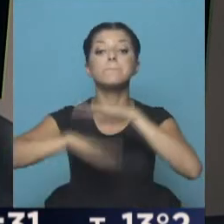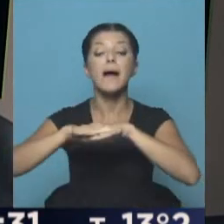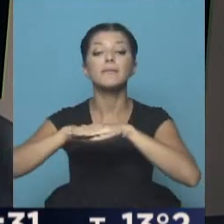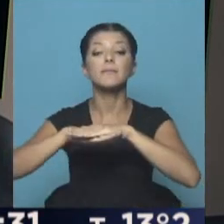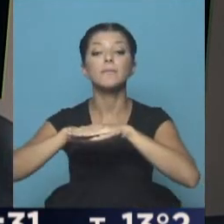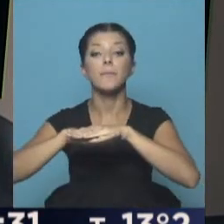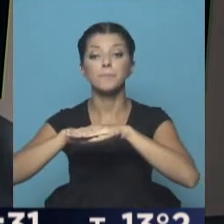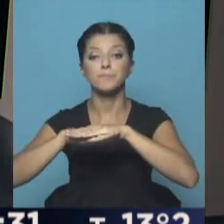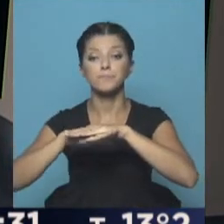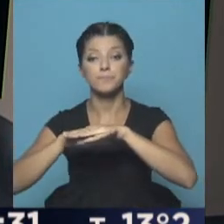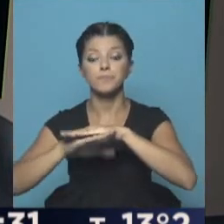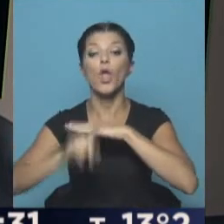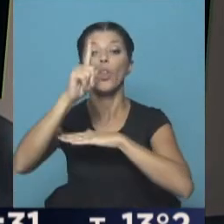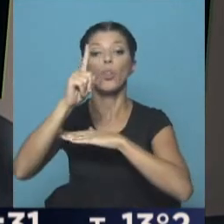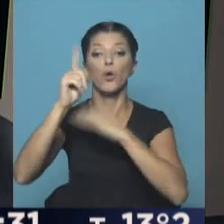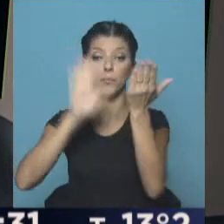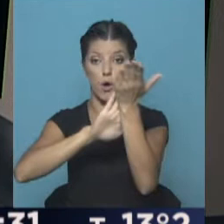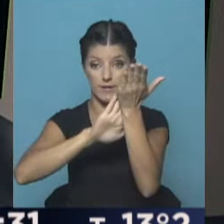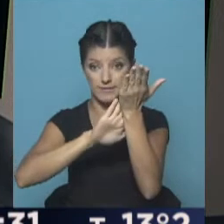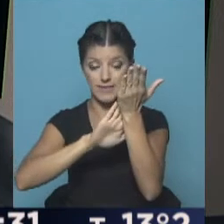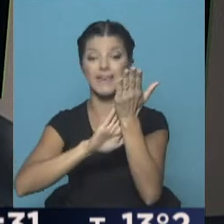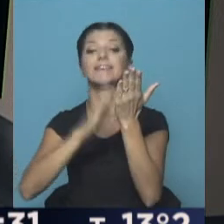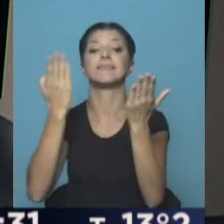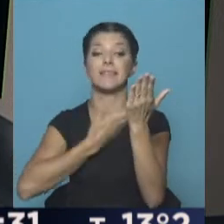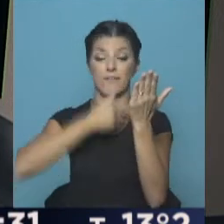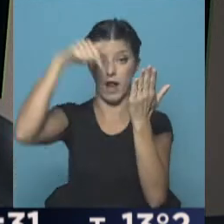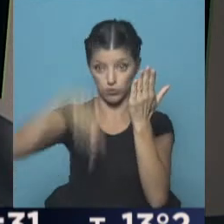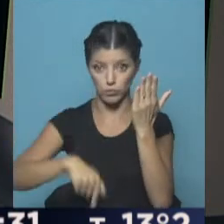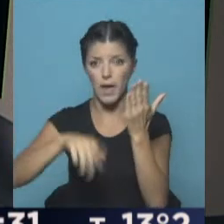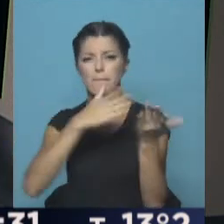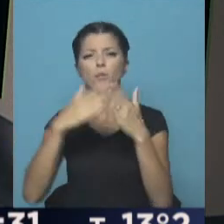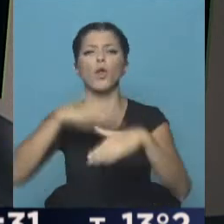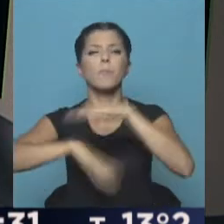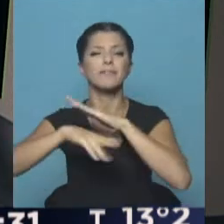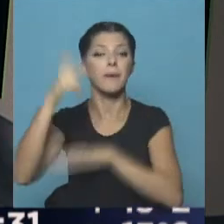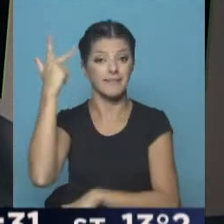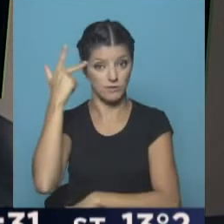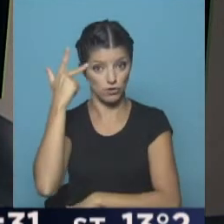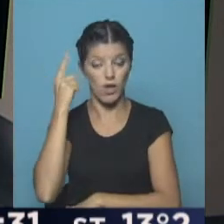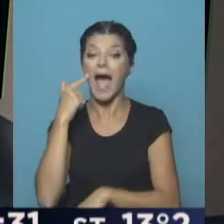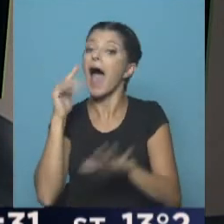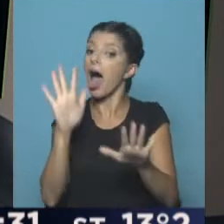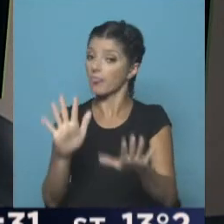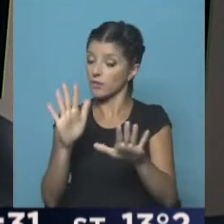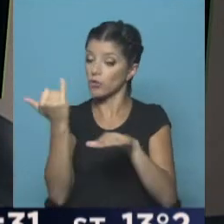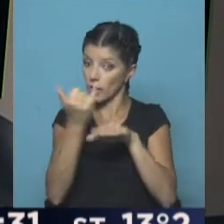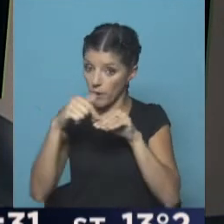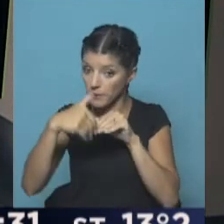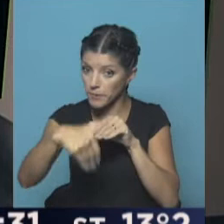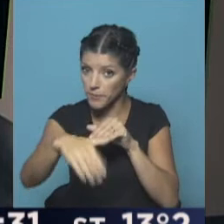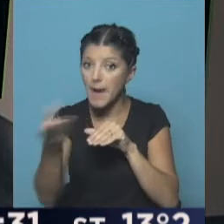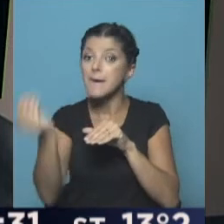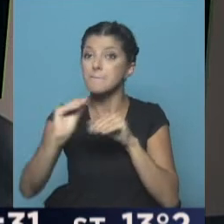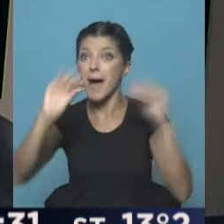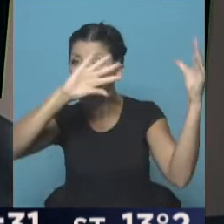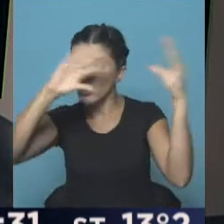noroeste de la provincia de Buenos Aires, también sur de Santa Fe, que rondarán los 18 grados. Pero atención que a partir del jueves aumentará mucho más la nubosidad y